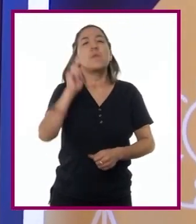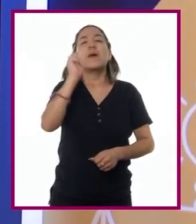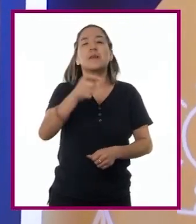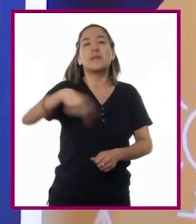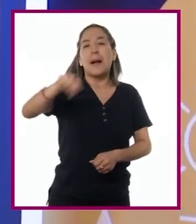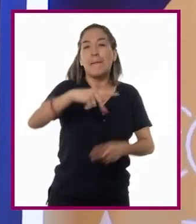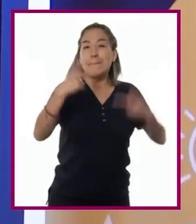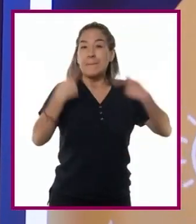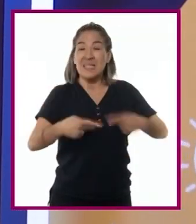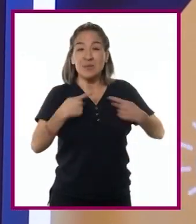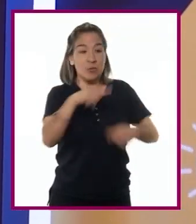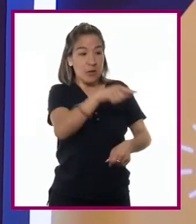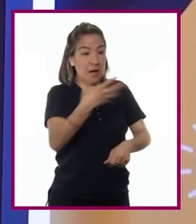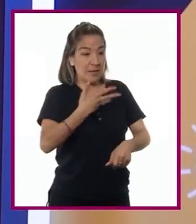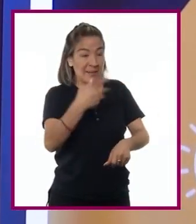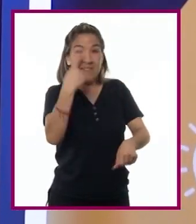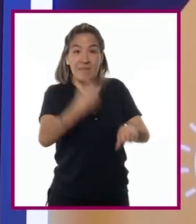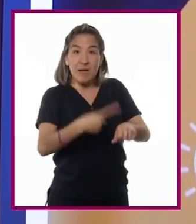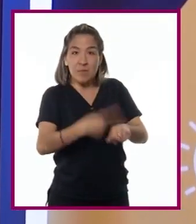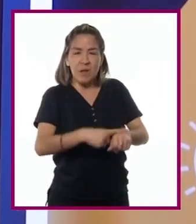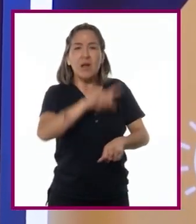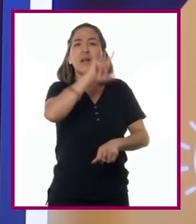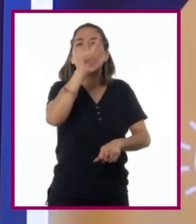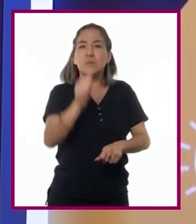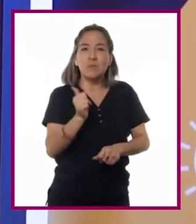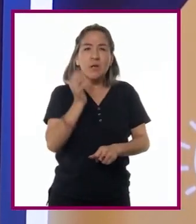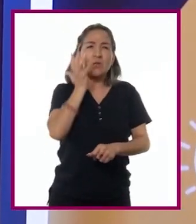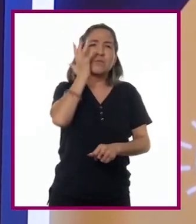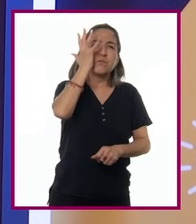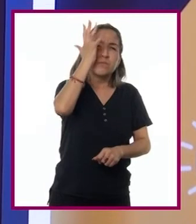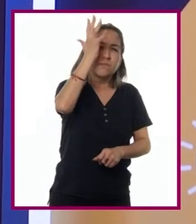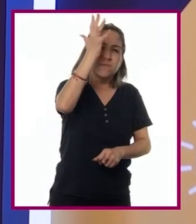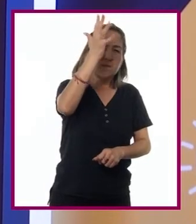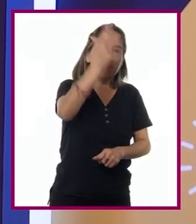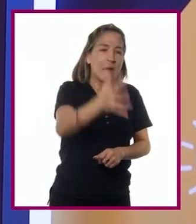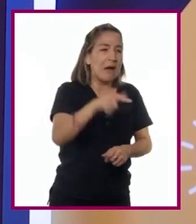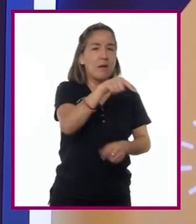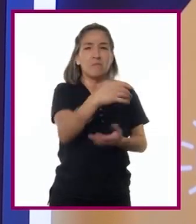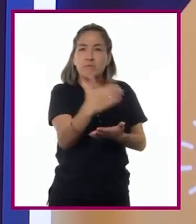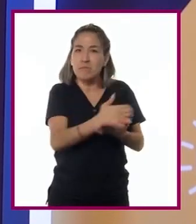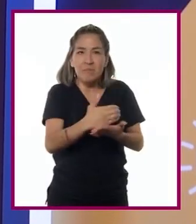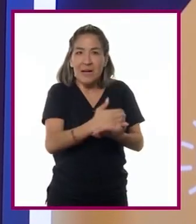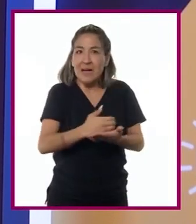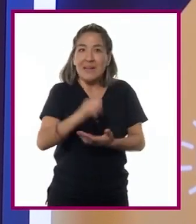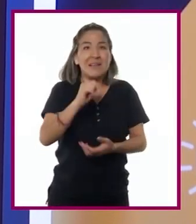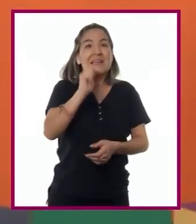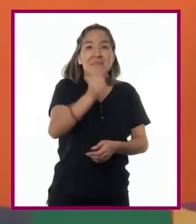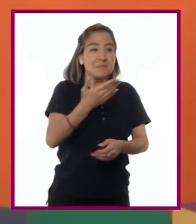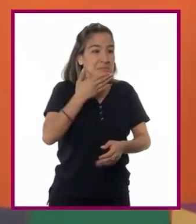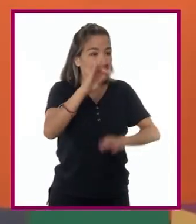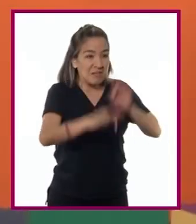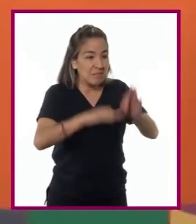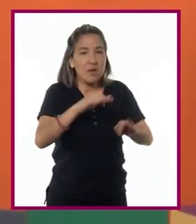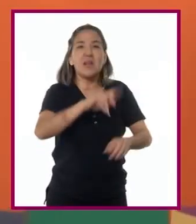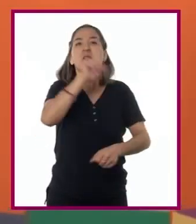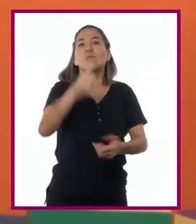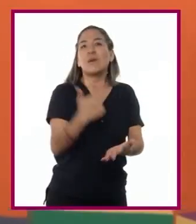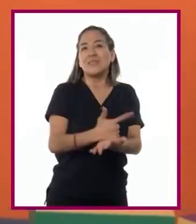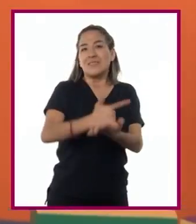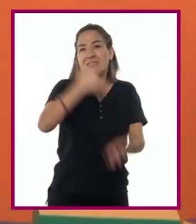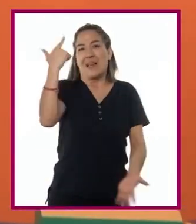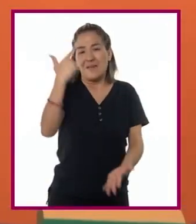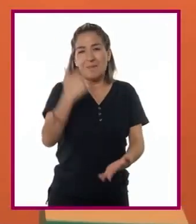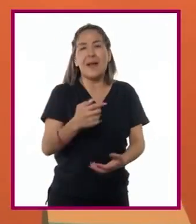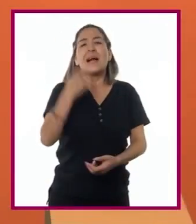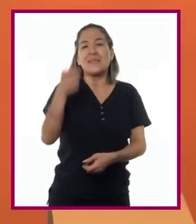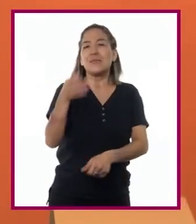pacientes se pueden agravar durante el tiempo en el que no son tratadas adecuadamente. A partir de lo que